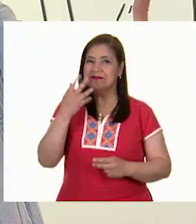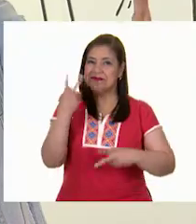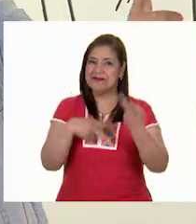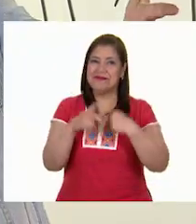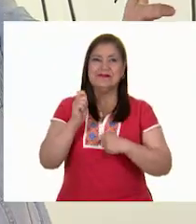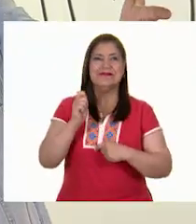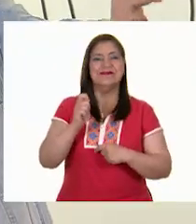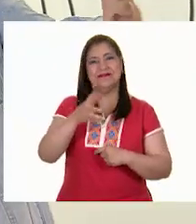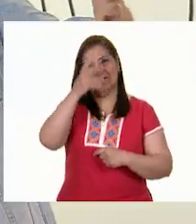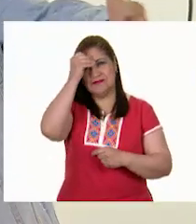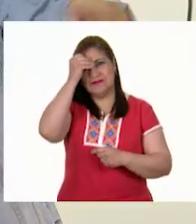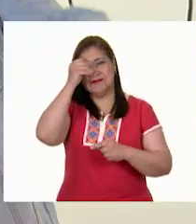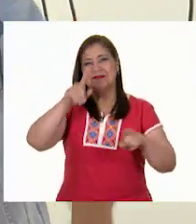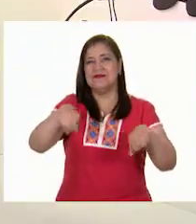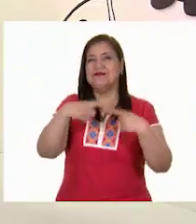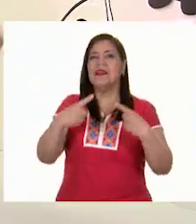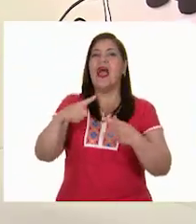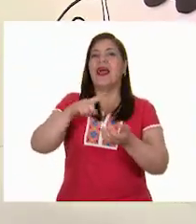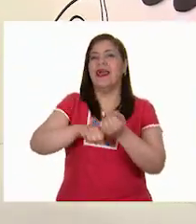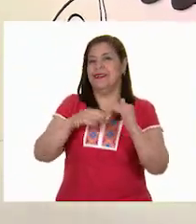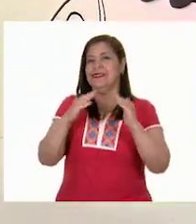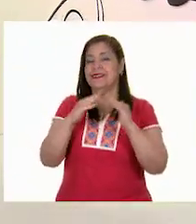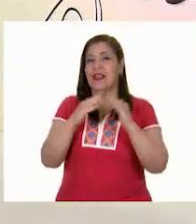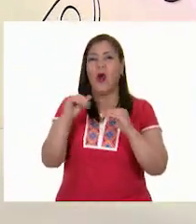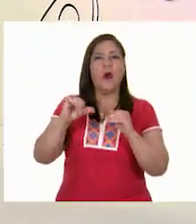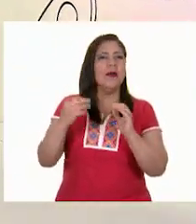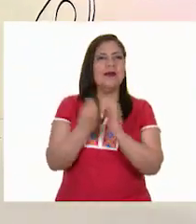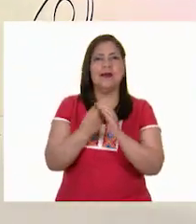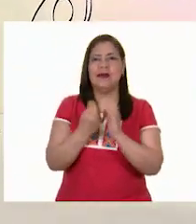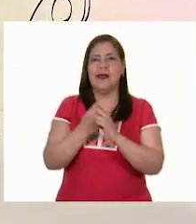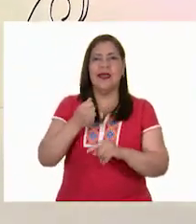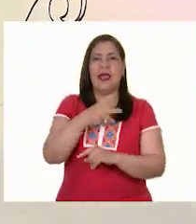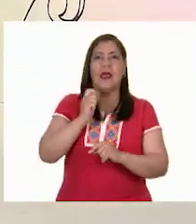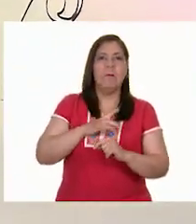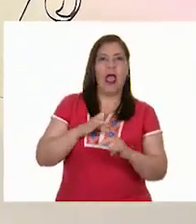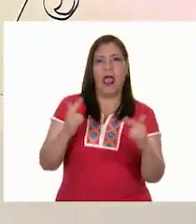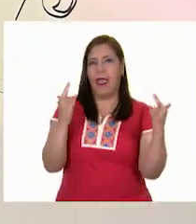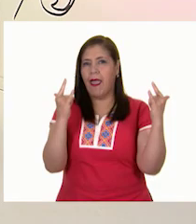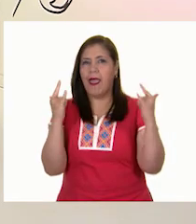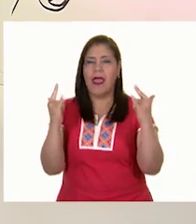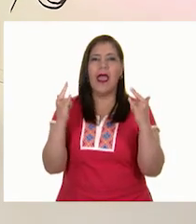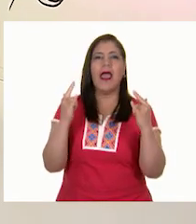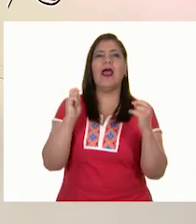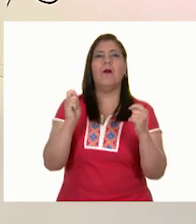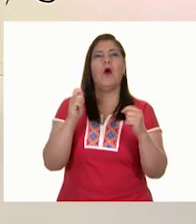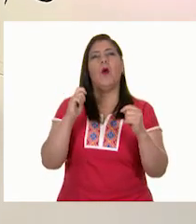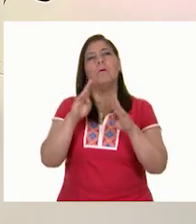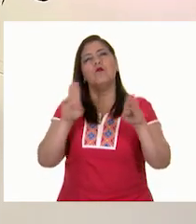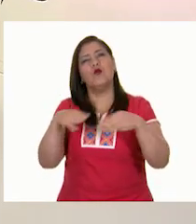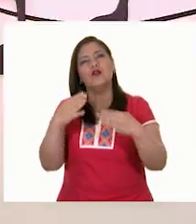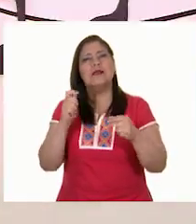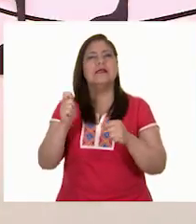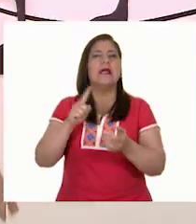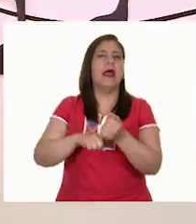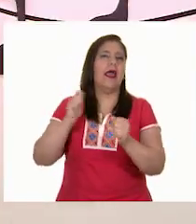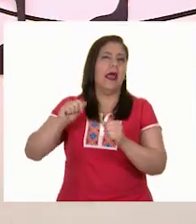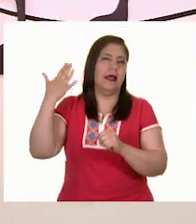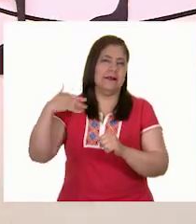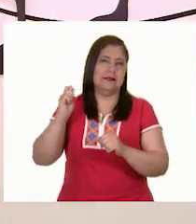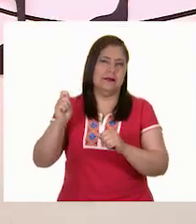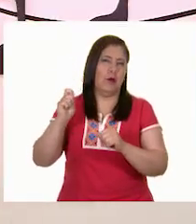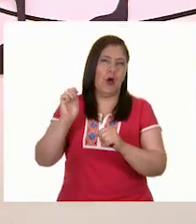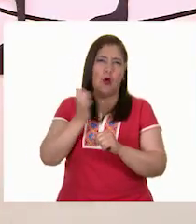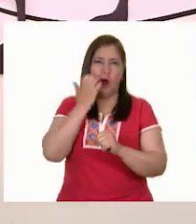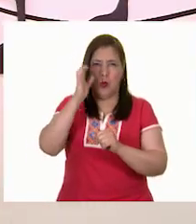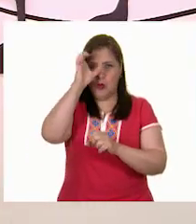Bienvenidos a Aprende Música en Casa. La clase de hoy se llama Roqueando el Folclor con Rosalía León de quinto grado. Pero antes